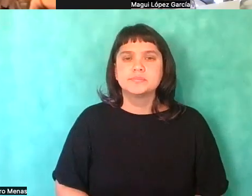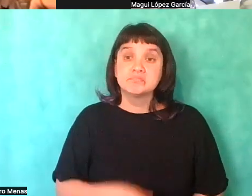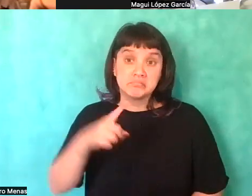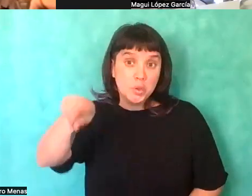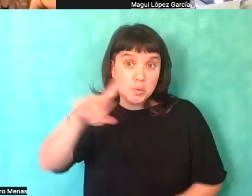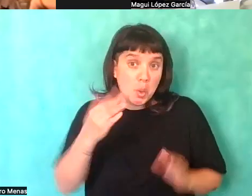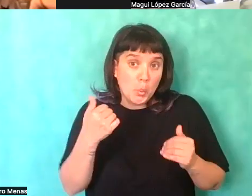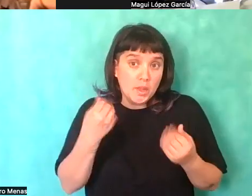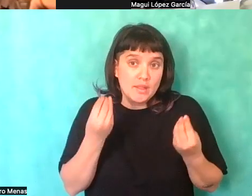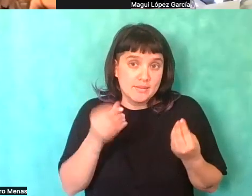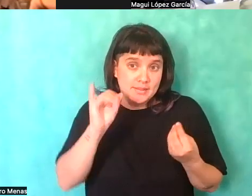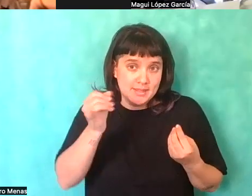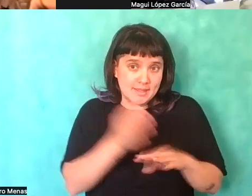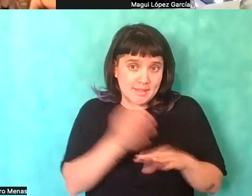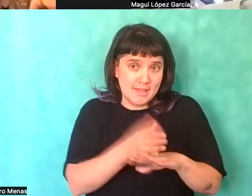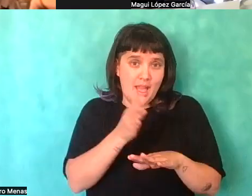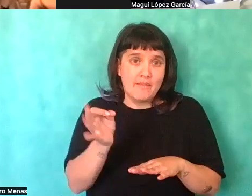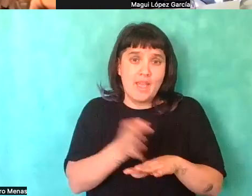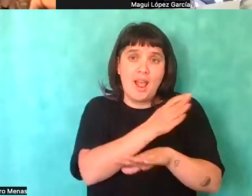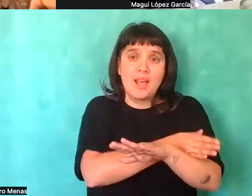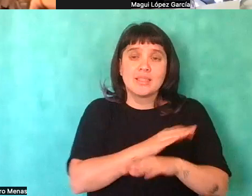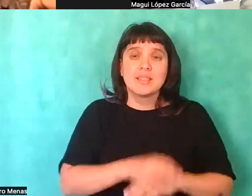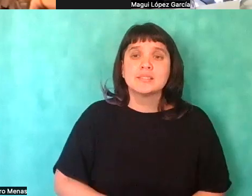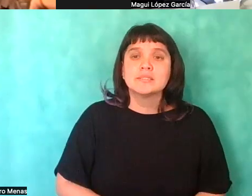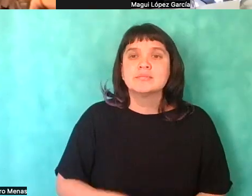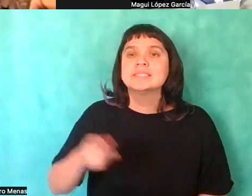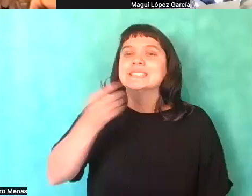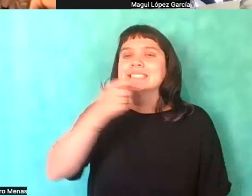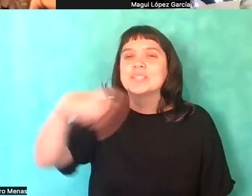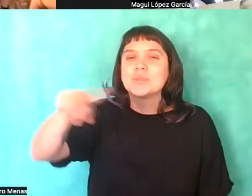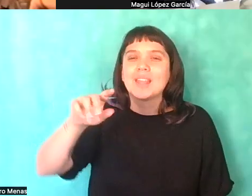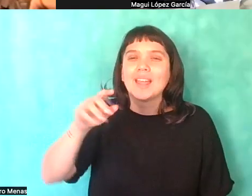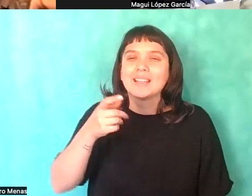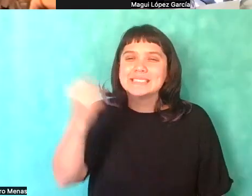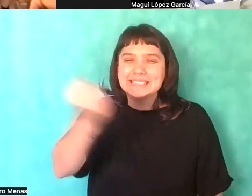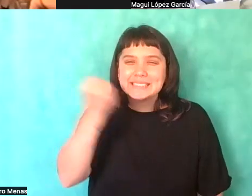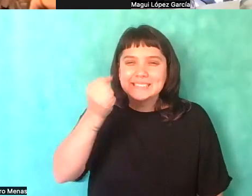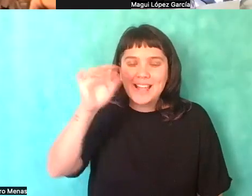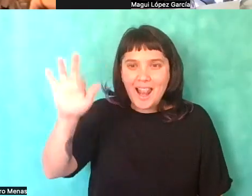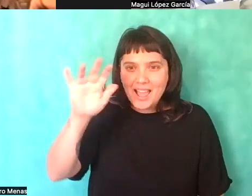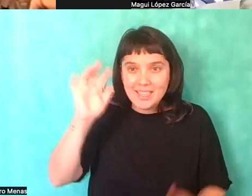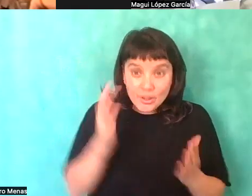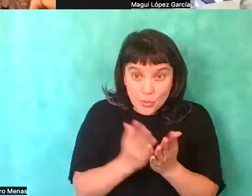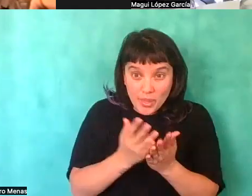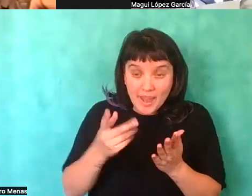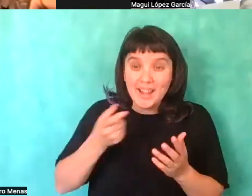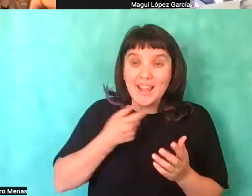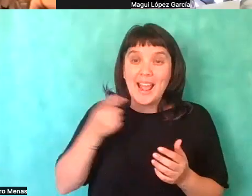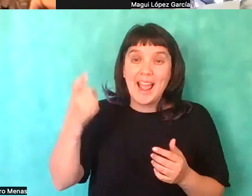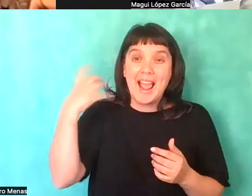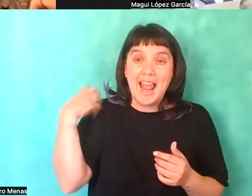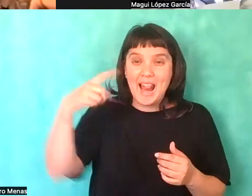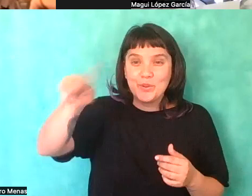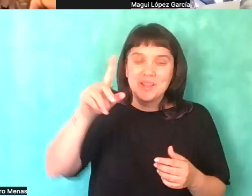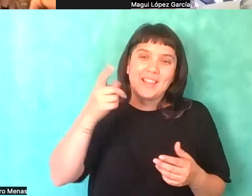pero no No, tenía ni idea. amigues, si tienen chicos que quieren estudiar letras es porque quieren ser escritores, ¿no? Ahí Es una está. trampa, Sí. no les permitan, es una trampa. Es una trampa,